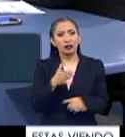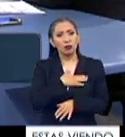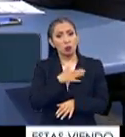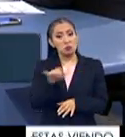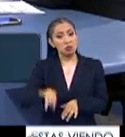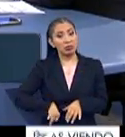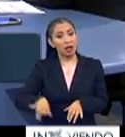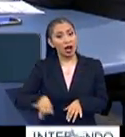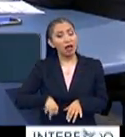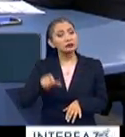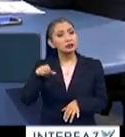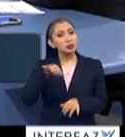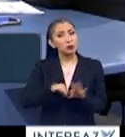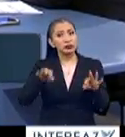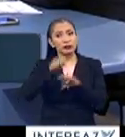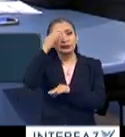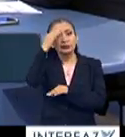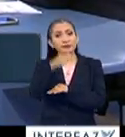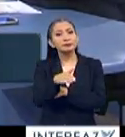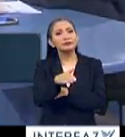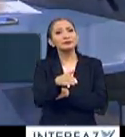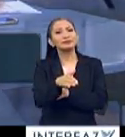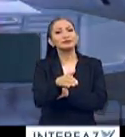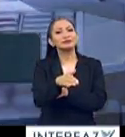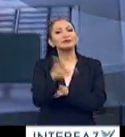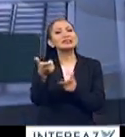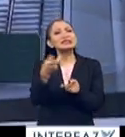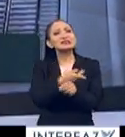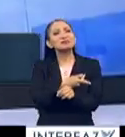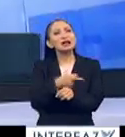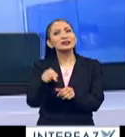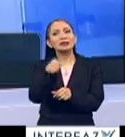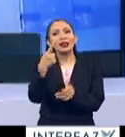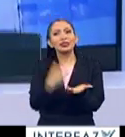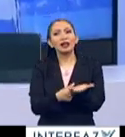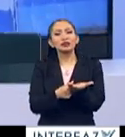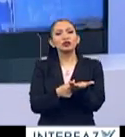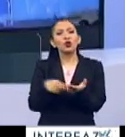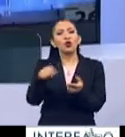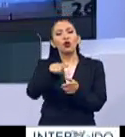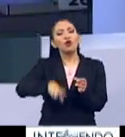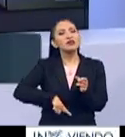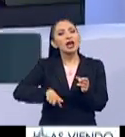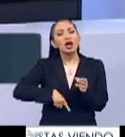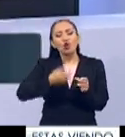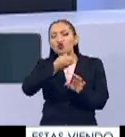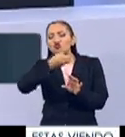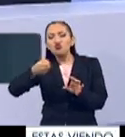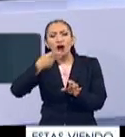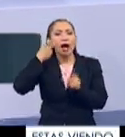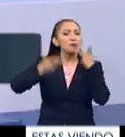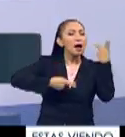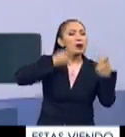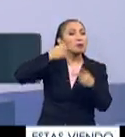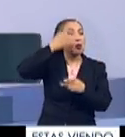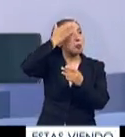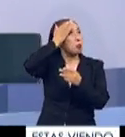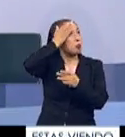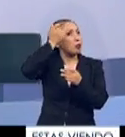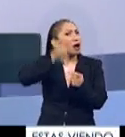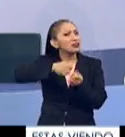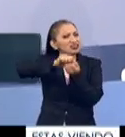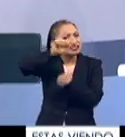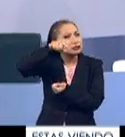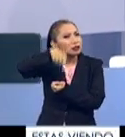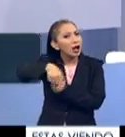bueno, qué interesante. Digo, es importante también saber qué sucede dentro de la estructura del gobierno, ¿no? Se habla mucho a veces, pero no, luego no se sabe bien a